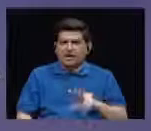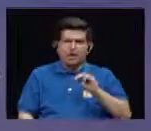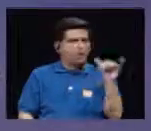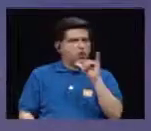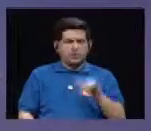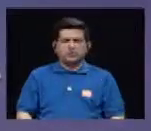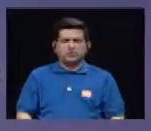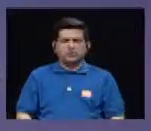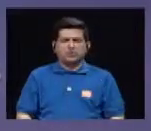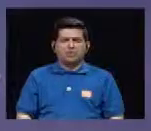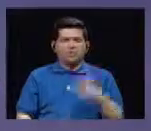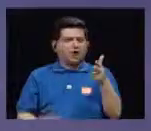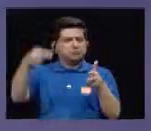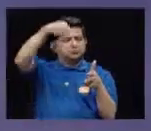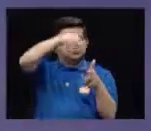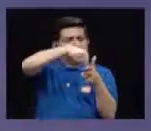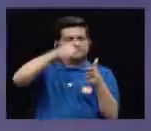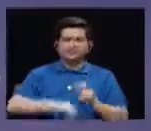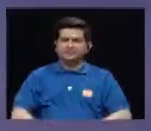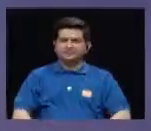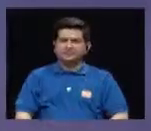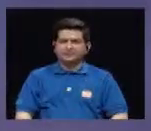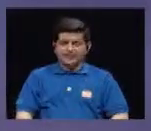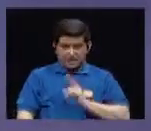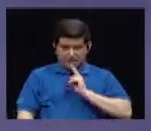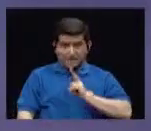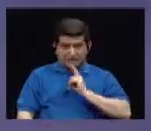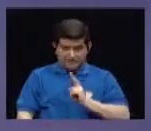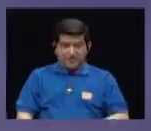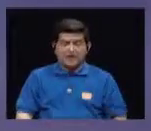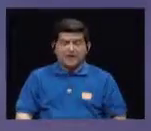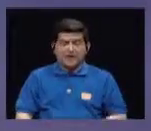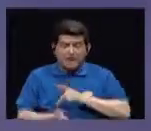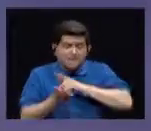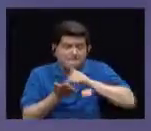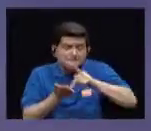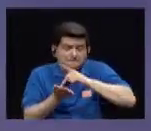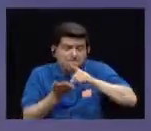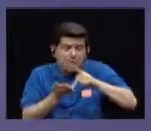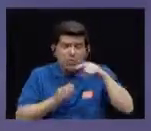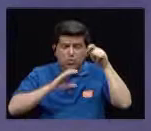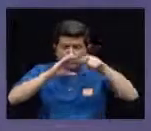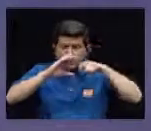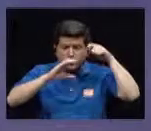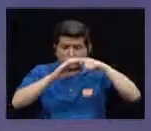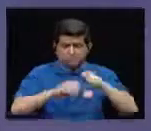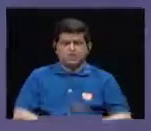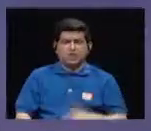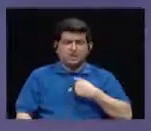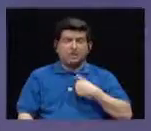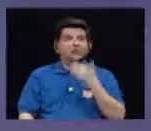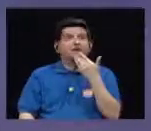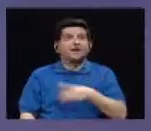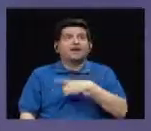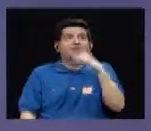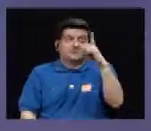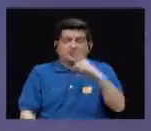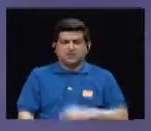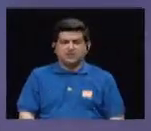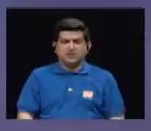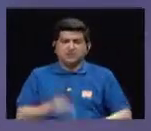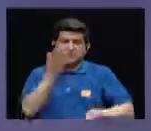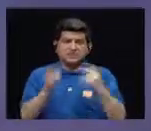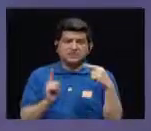meter un chip. Y entonces, realmente, la pura esencia del cine, lo pude, gracias a Dios,